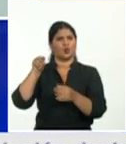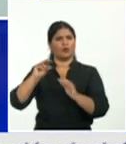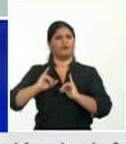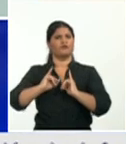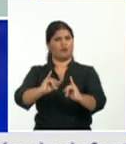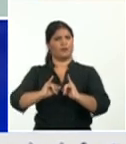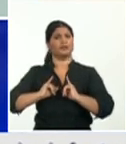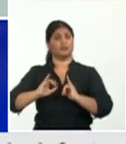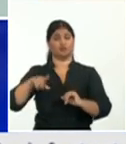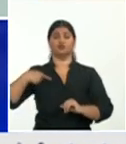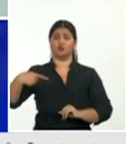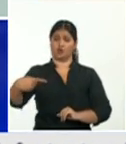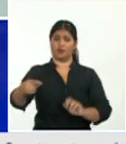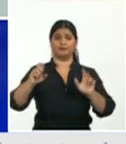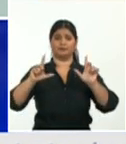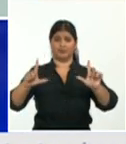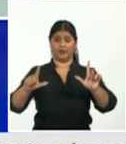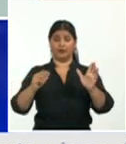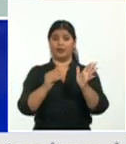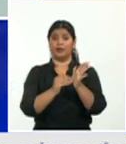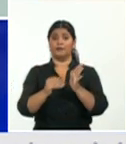ya